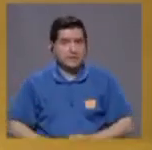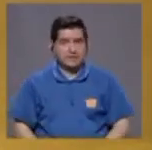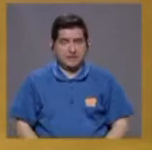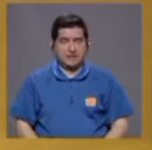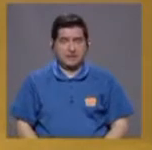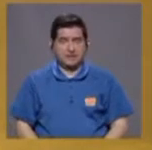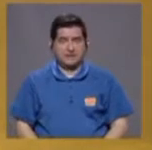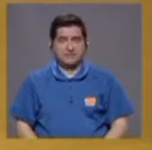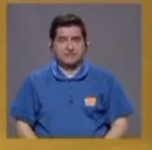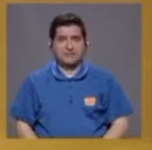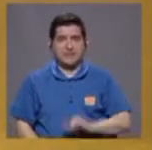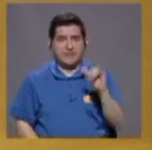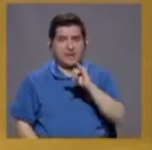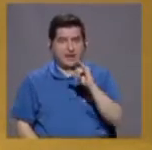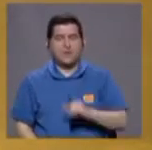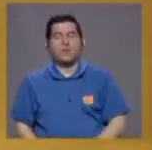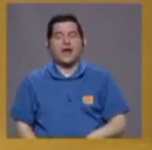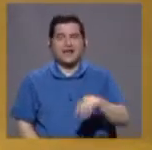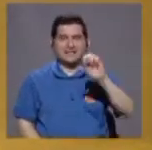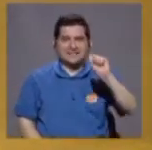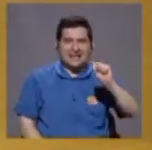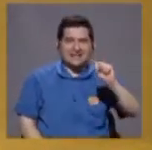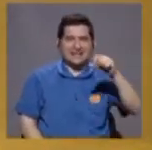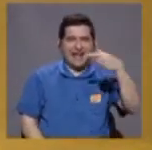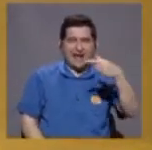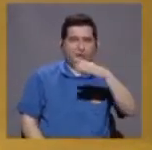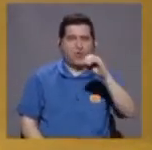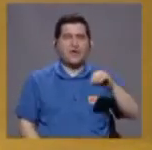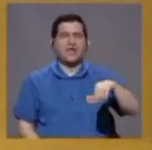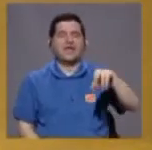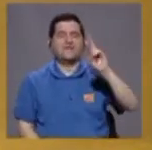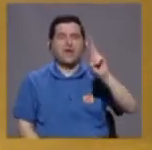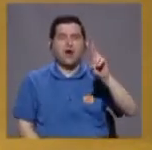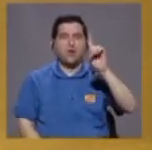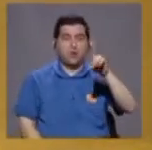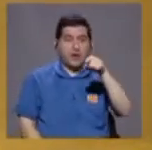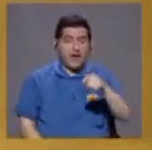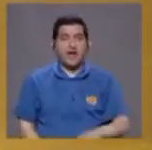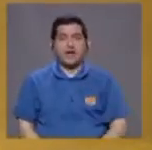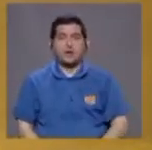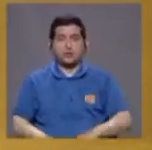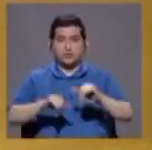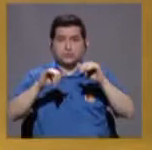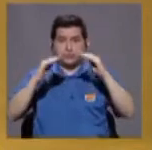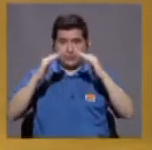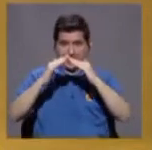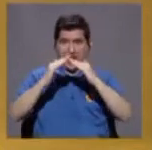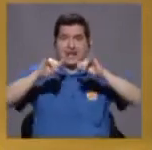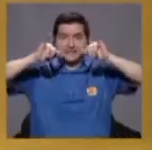hagan como don Santiago Gutiérrez y como don Luis Raúl Domínguez, que están en sus propias casas.